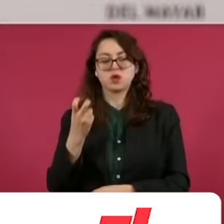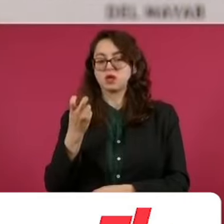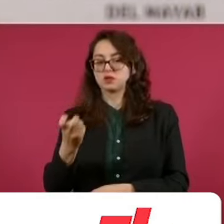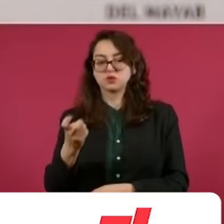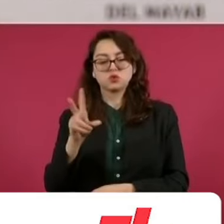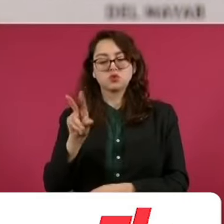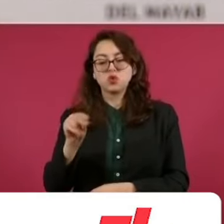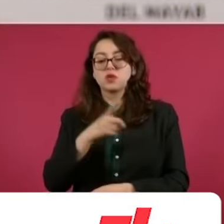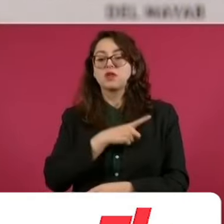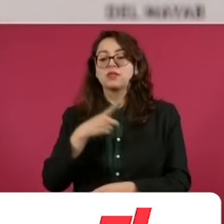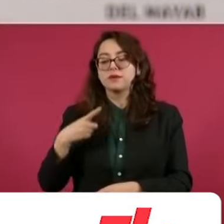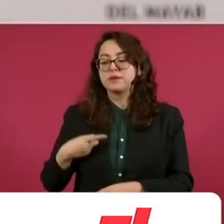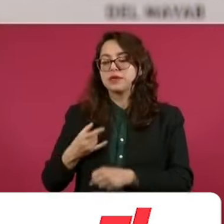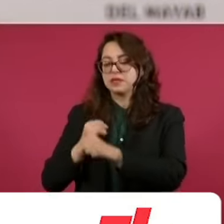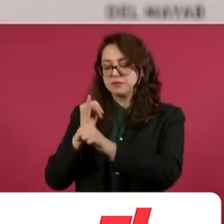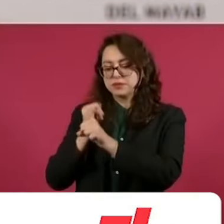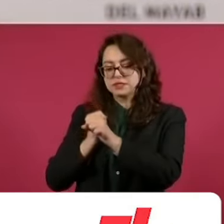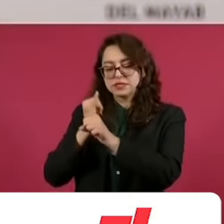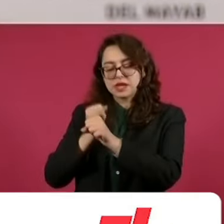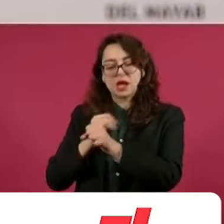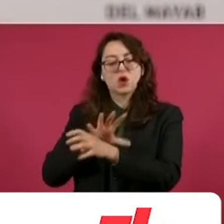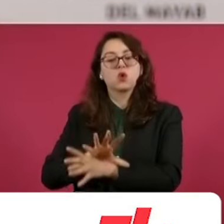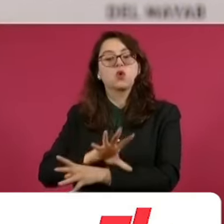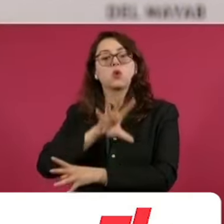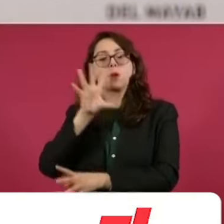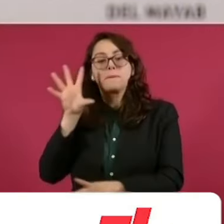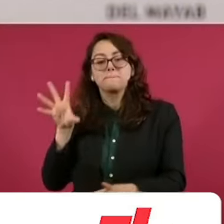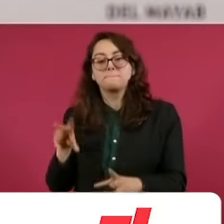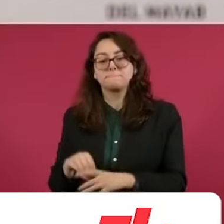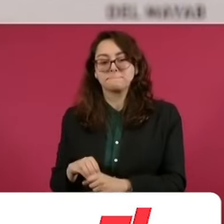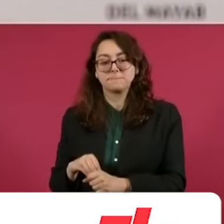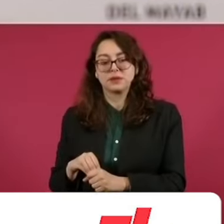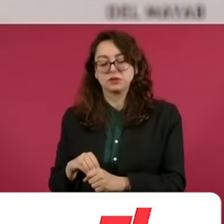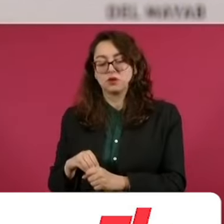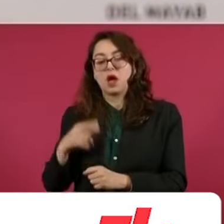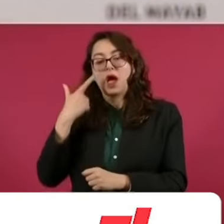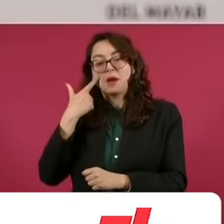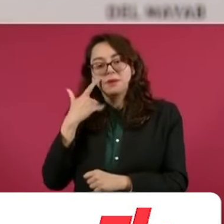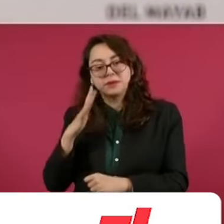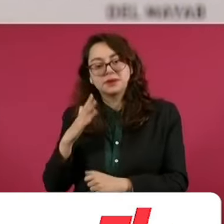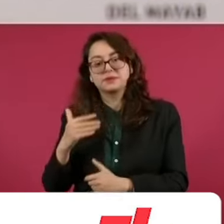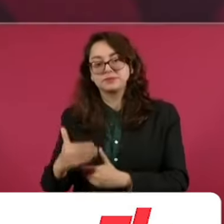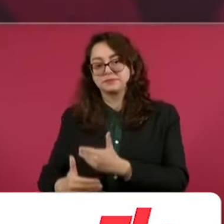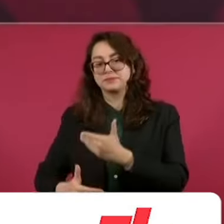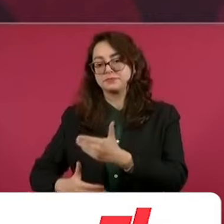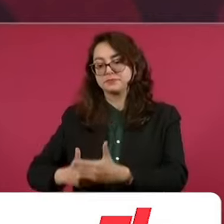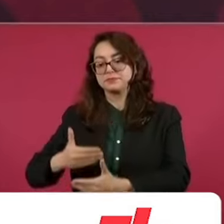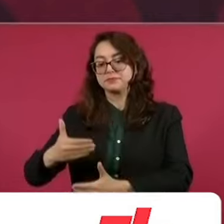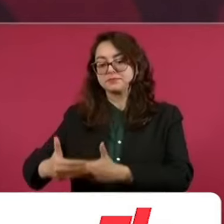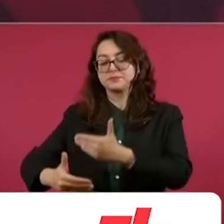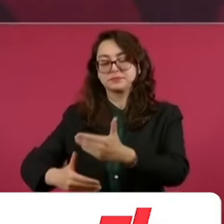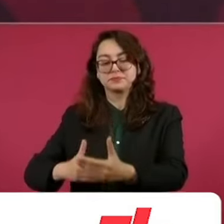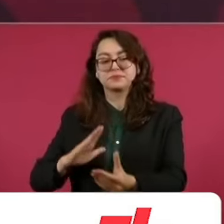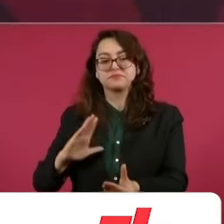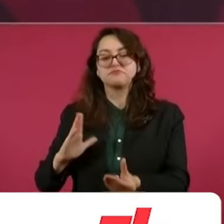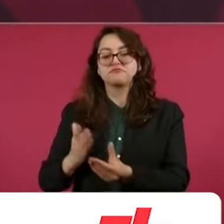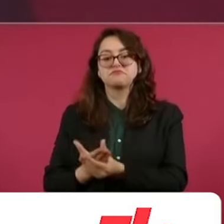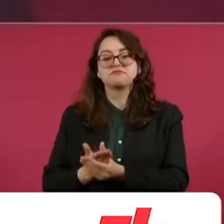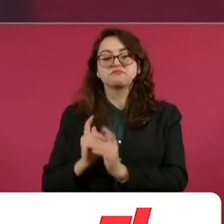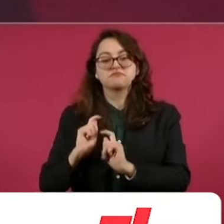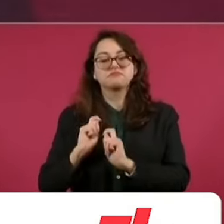todos los peritajes ya se hicieron y ya está el expediente en manos de